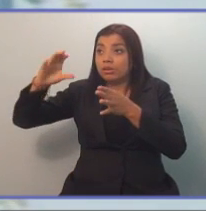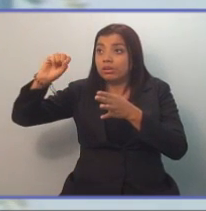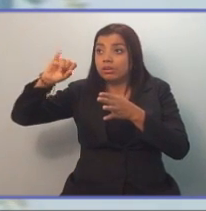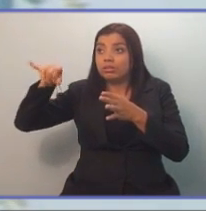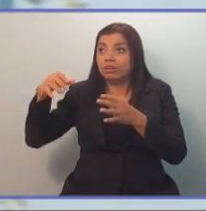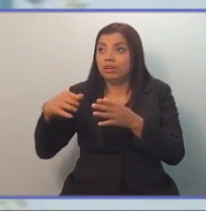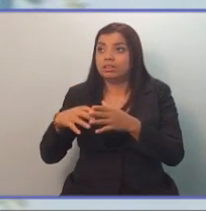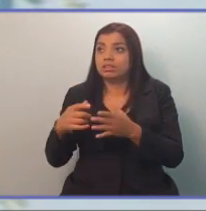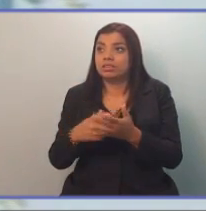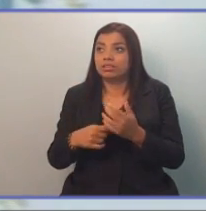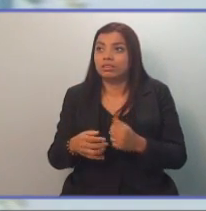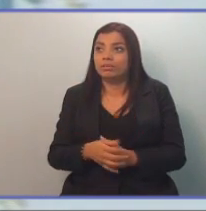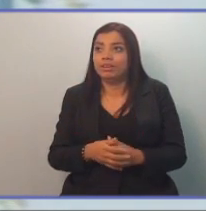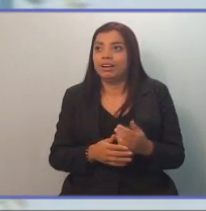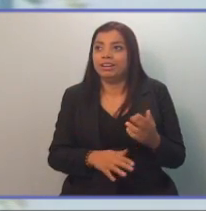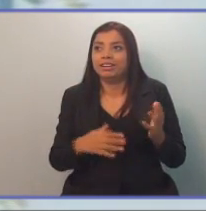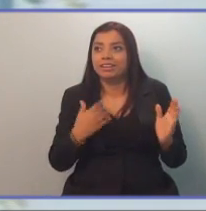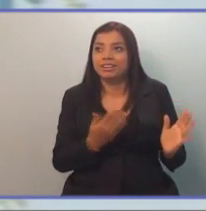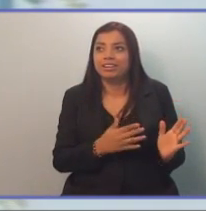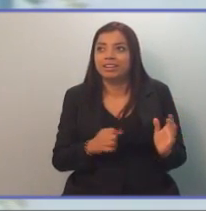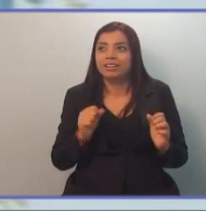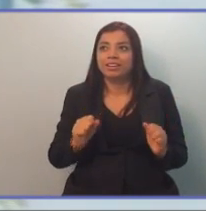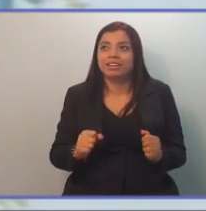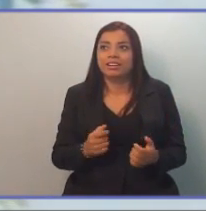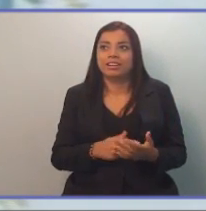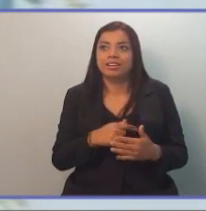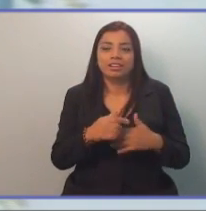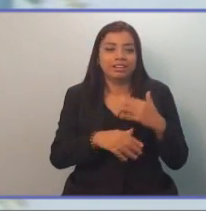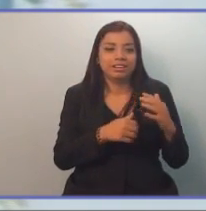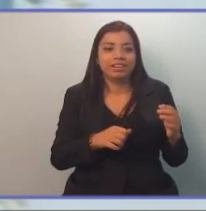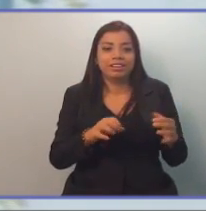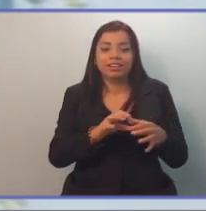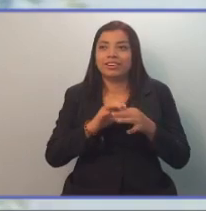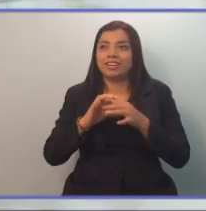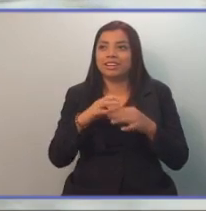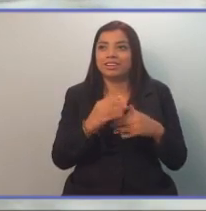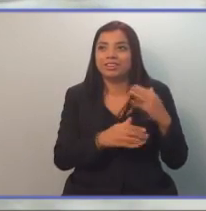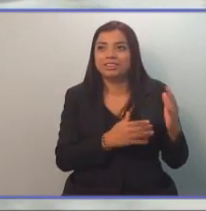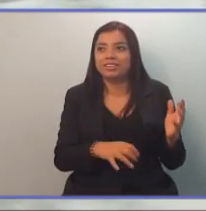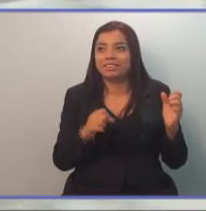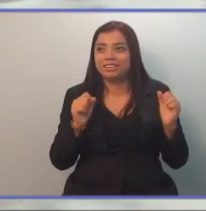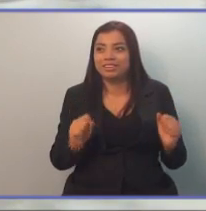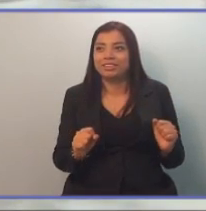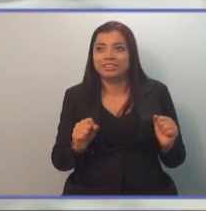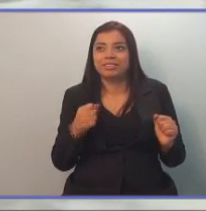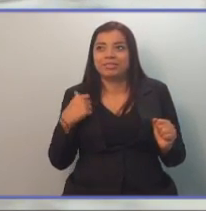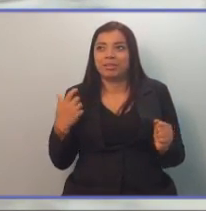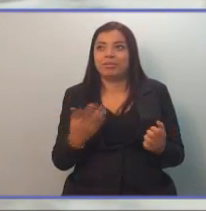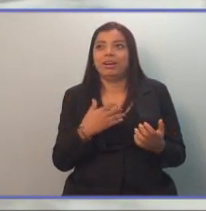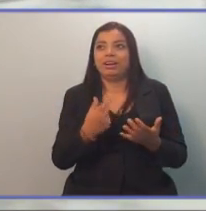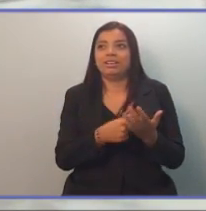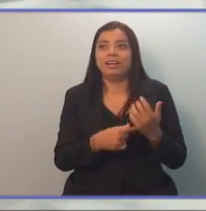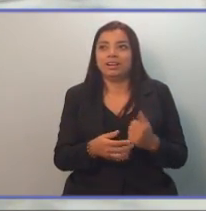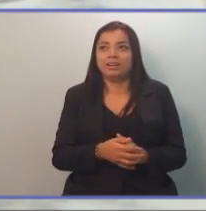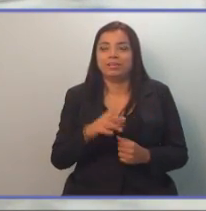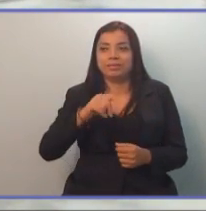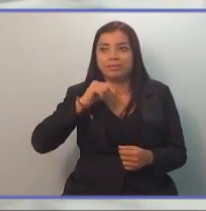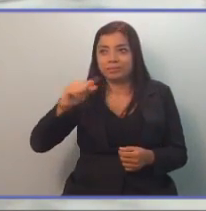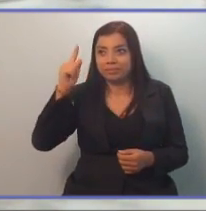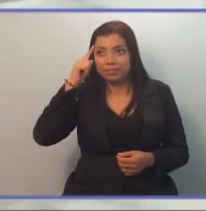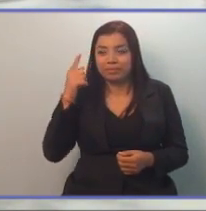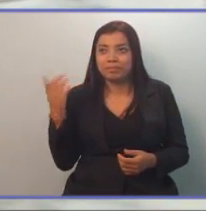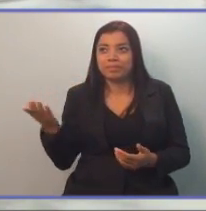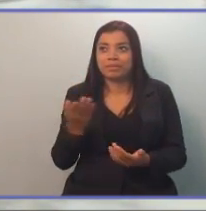la Comisión de Modernización que yo coordino, de que hay varias propuestas, pero dentro de ellas está el hacer